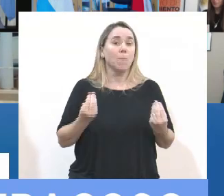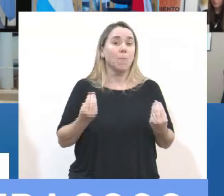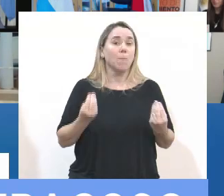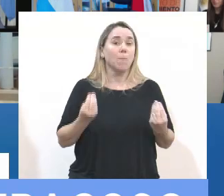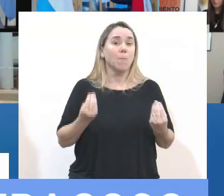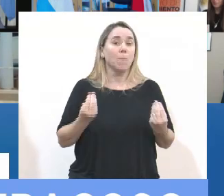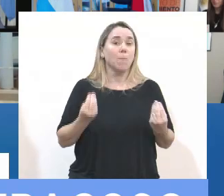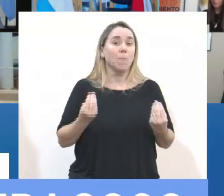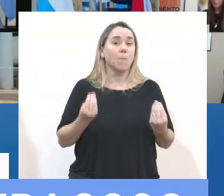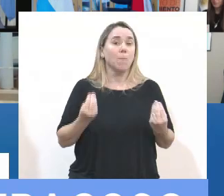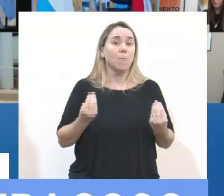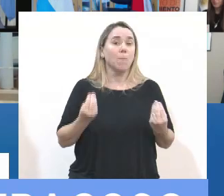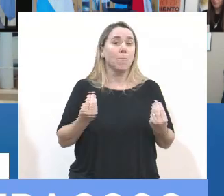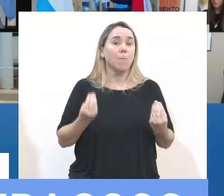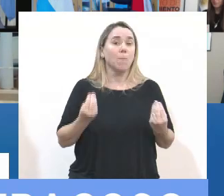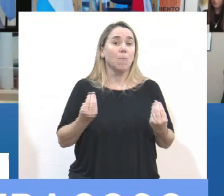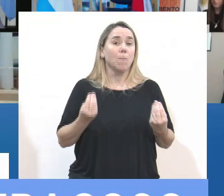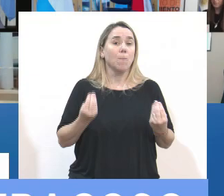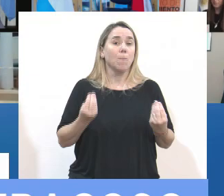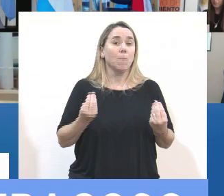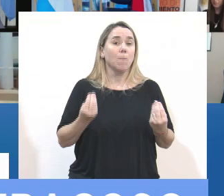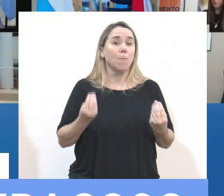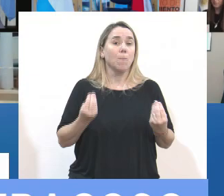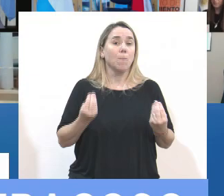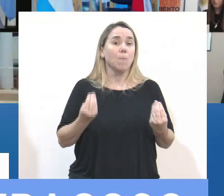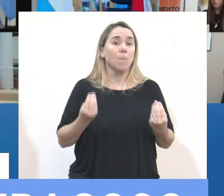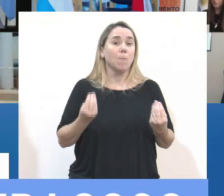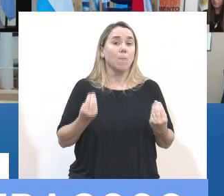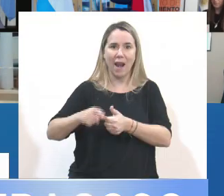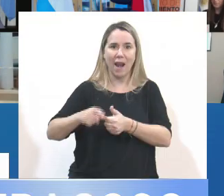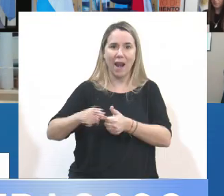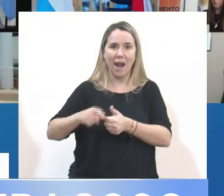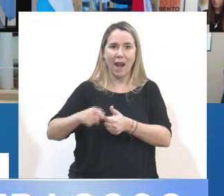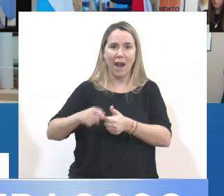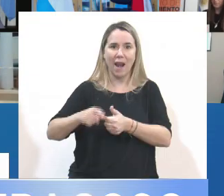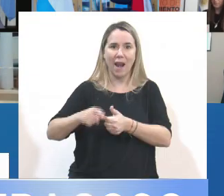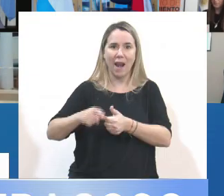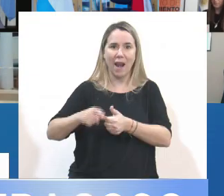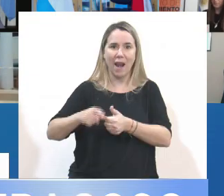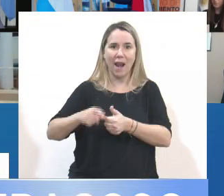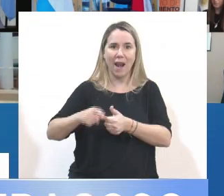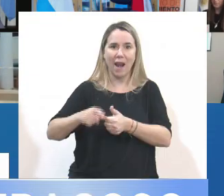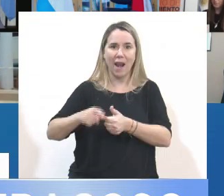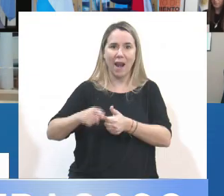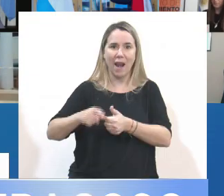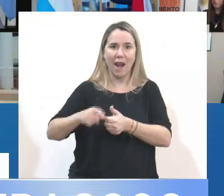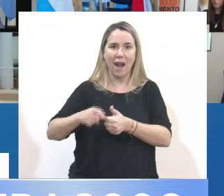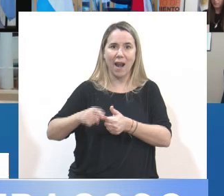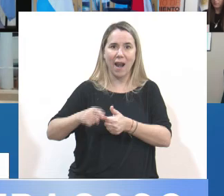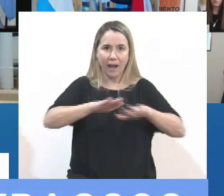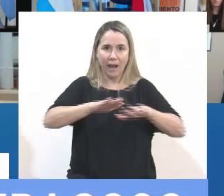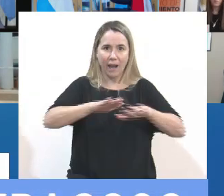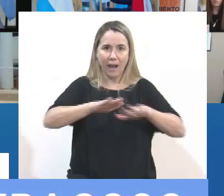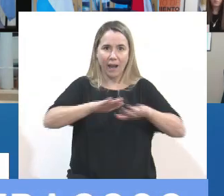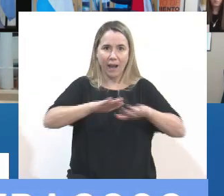físico, donde el acoso sexual en sus distintas modalidades hace estragos en las niñas, niños y adolescentes. Hay que